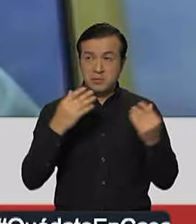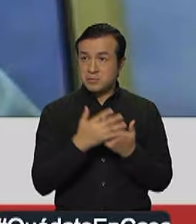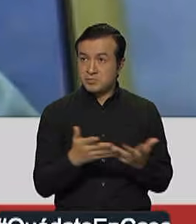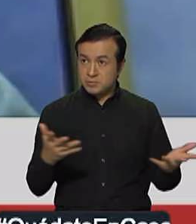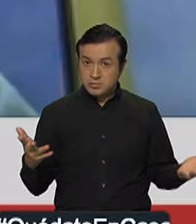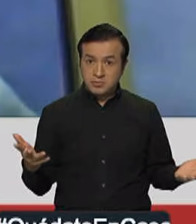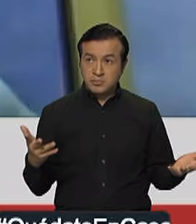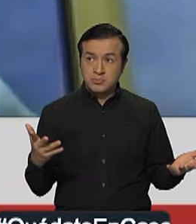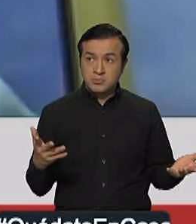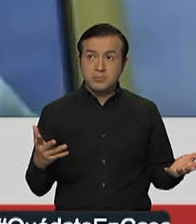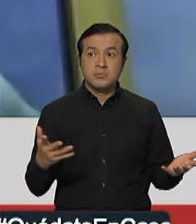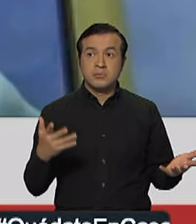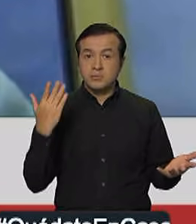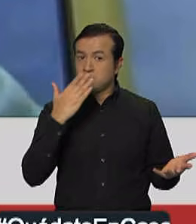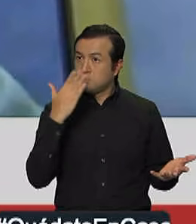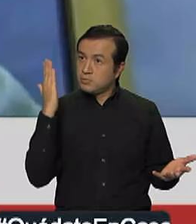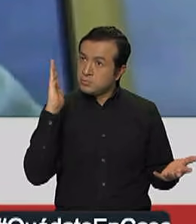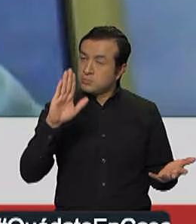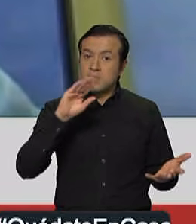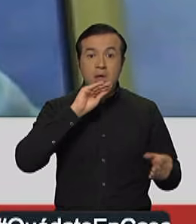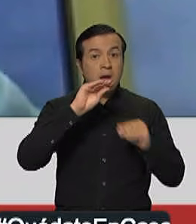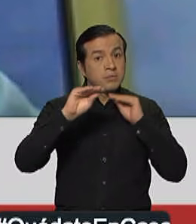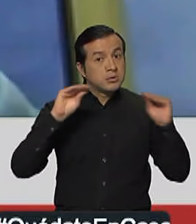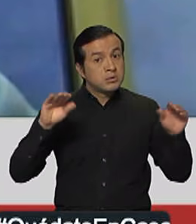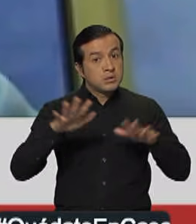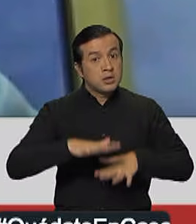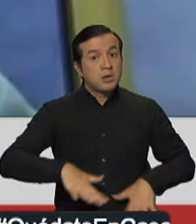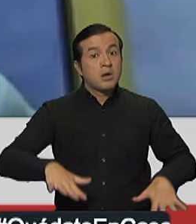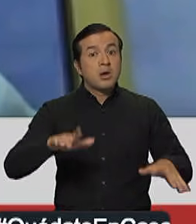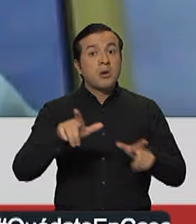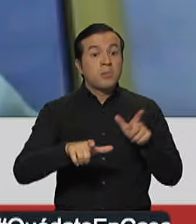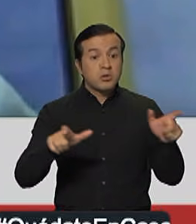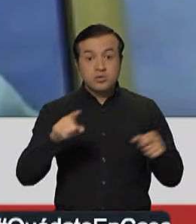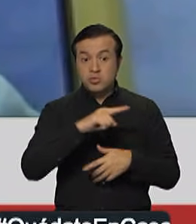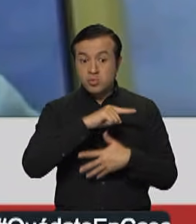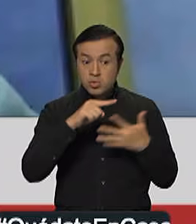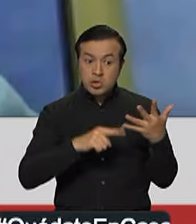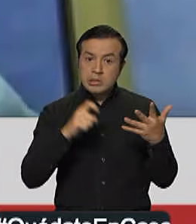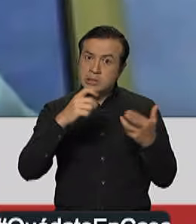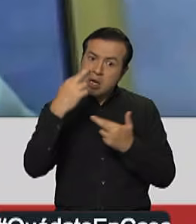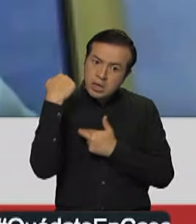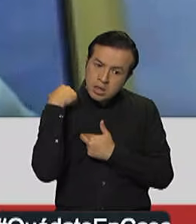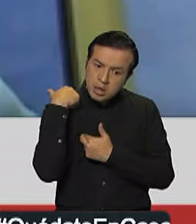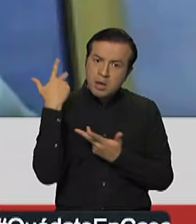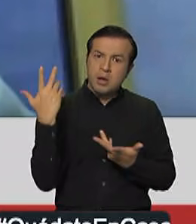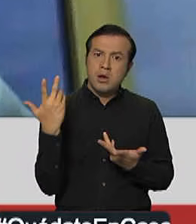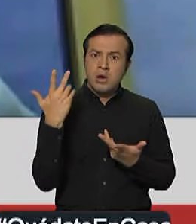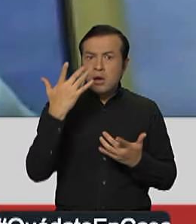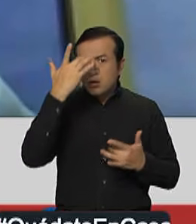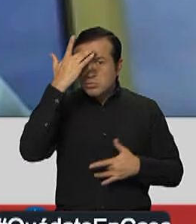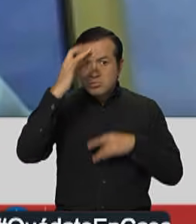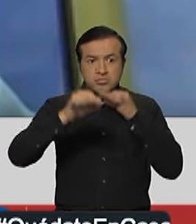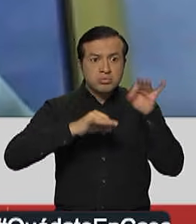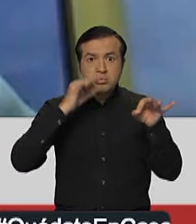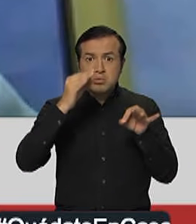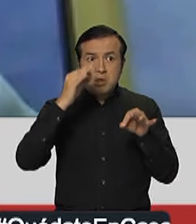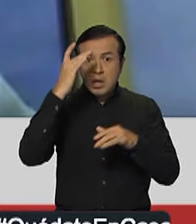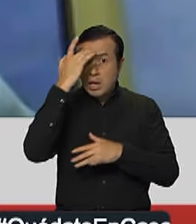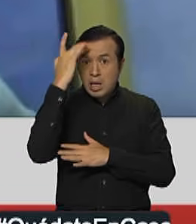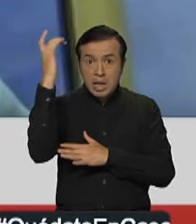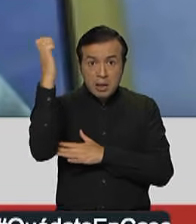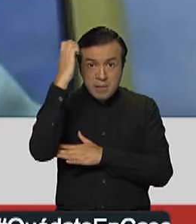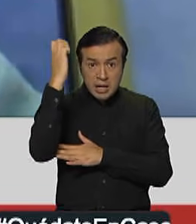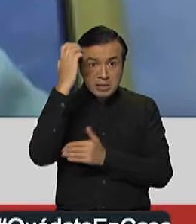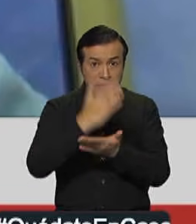Quiero ser absolutamente frontal. La ciudadanía tiene que seguir tomando esto con responsabilidad. La pandemia no ha terminado, la crisis